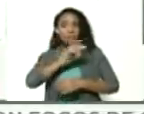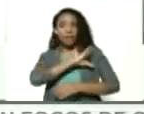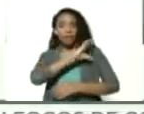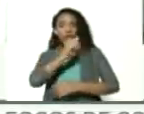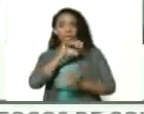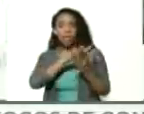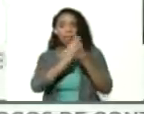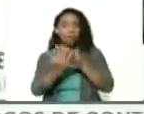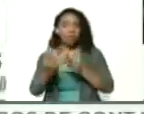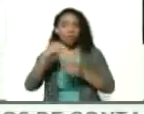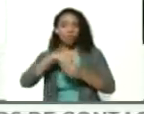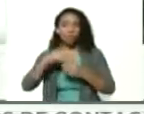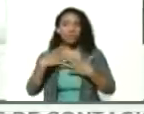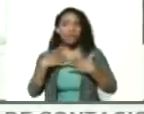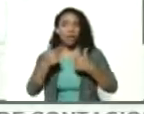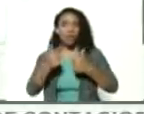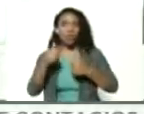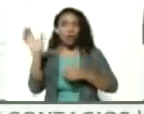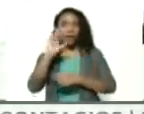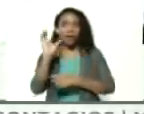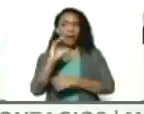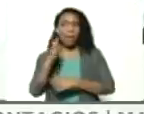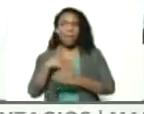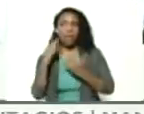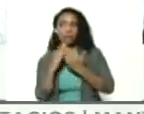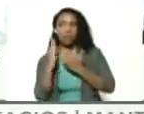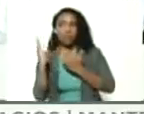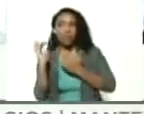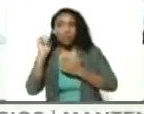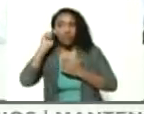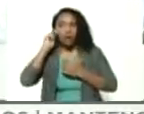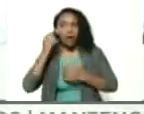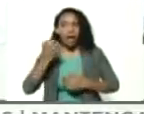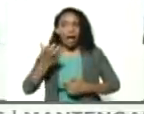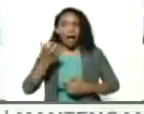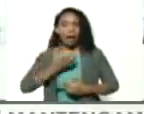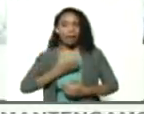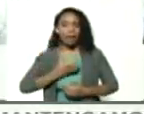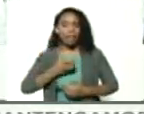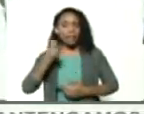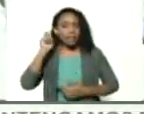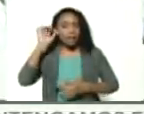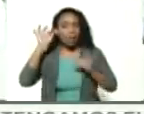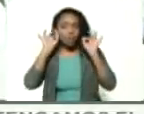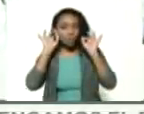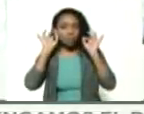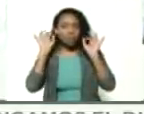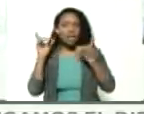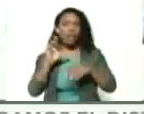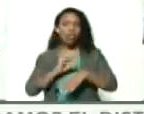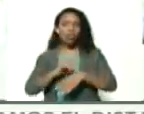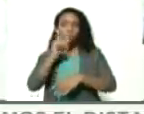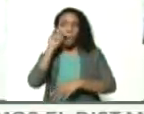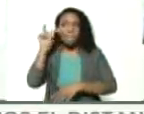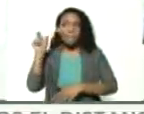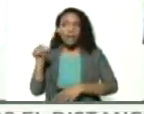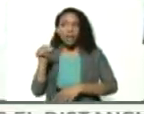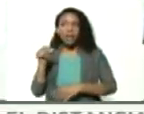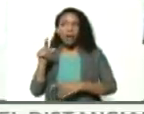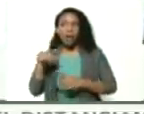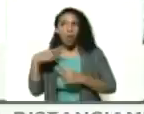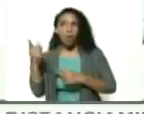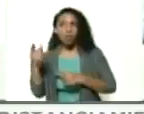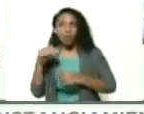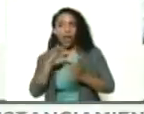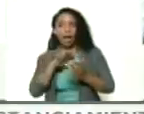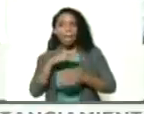Adentro Salud de Caracas. A mi lado se encuentra la alcaldesa de Caracas, Erika Farías, y el doctor Eric Méndez de la